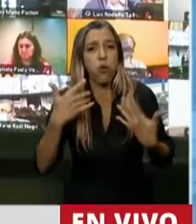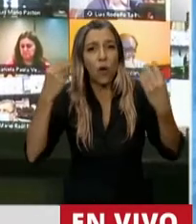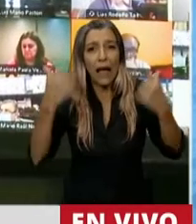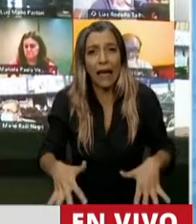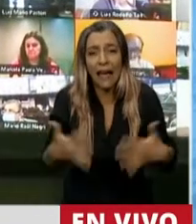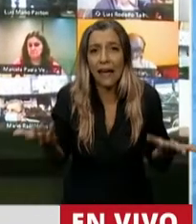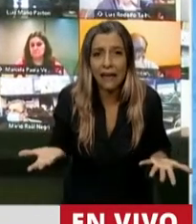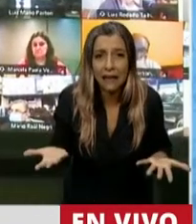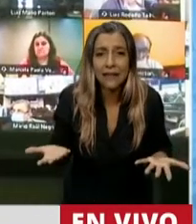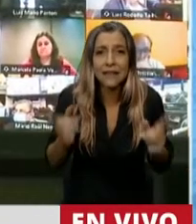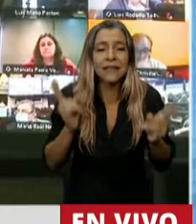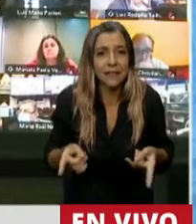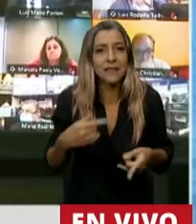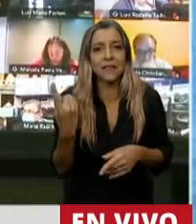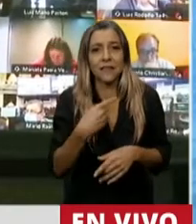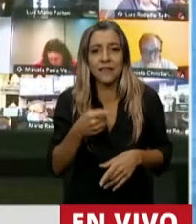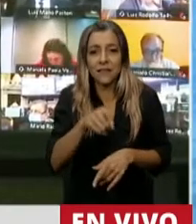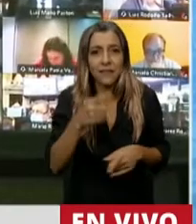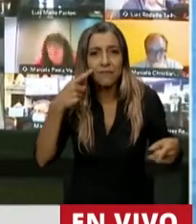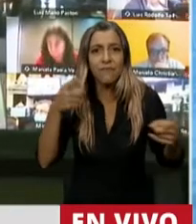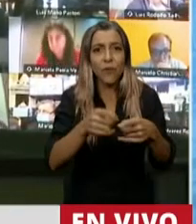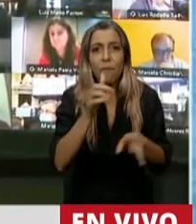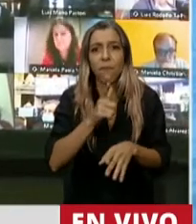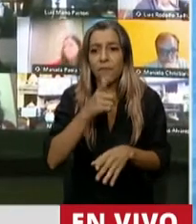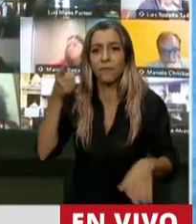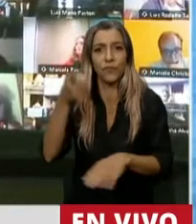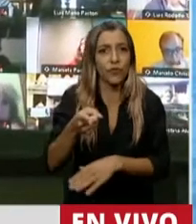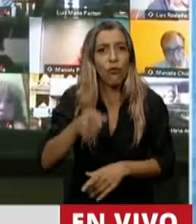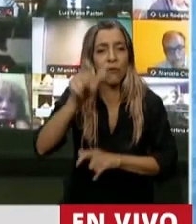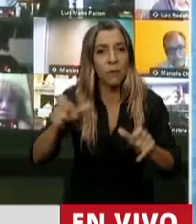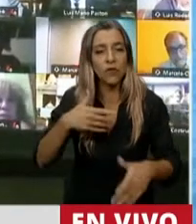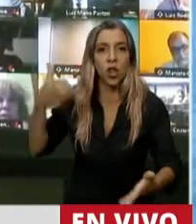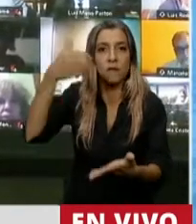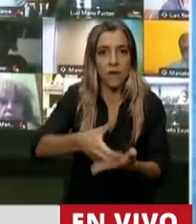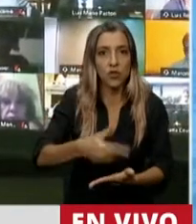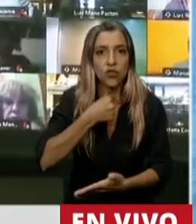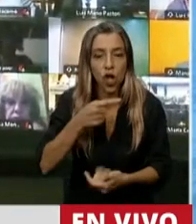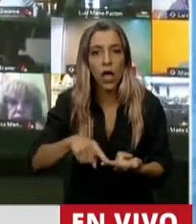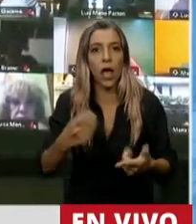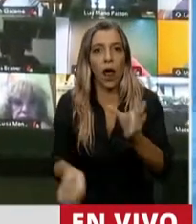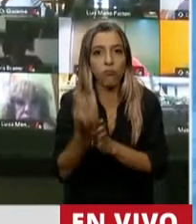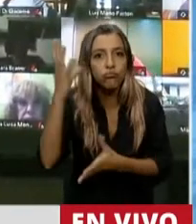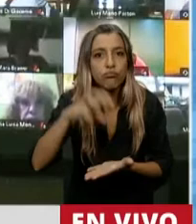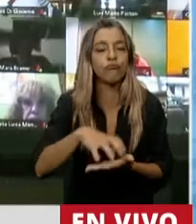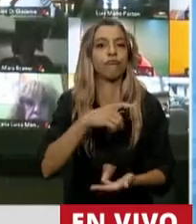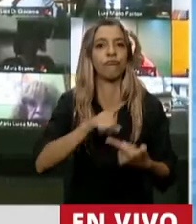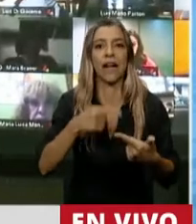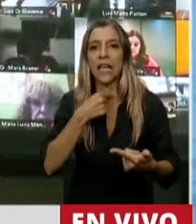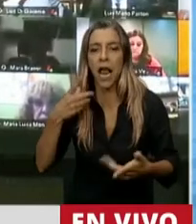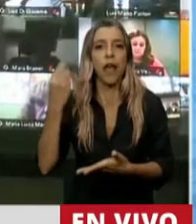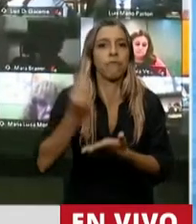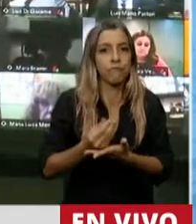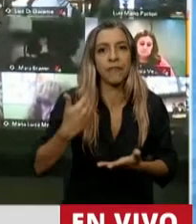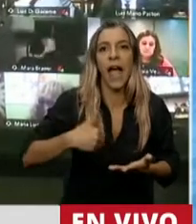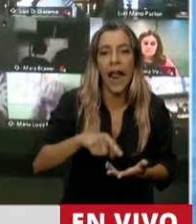contra los que quieren invertir, contra los que quieren generar, contra los que quieren emprender, contra los que quieren radicarse en la